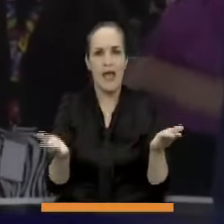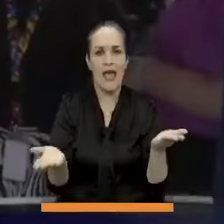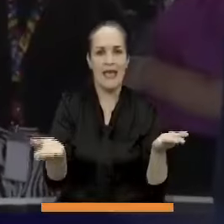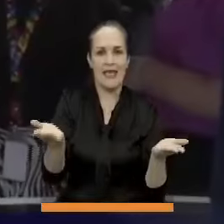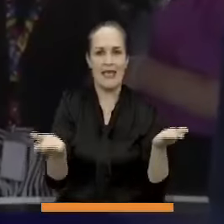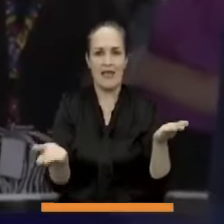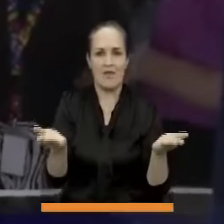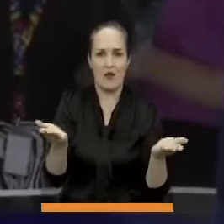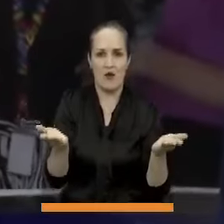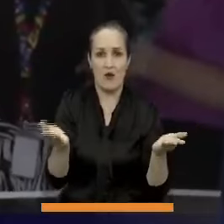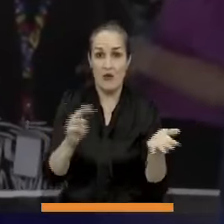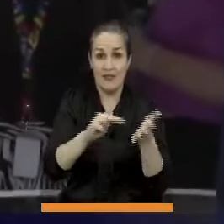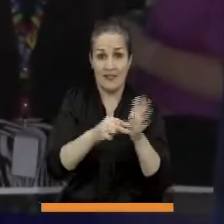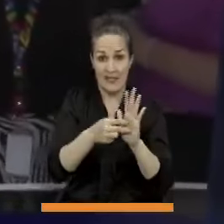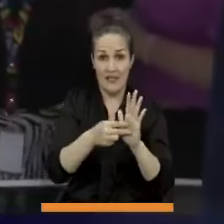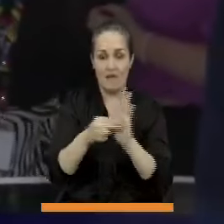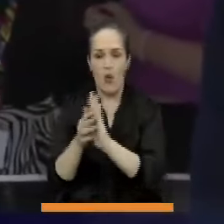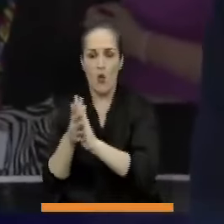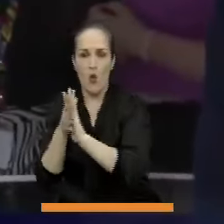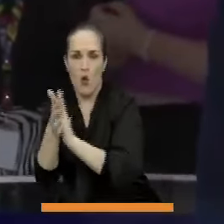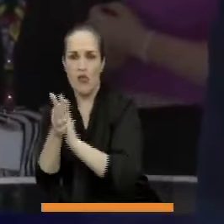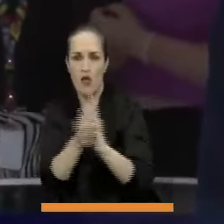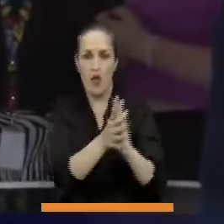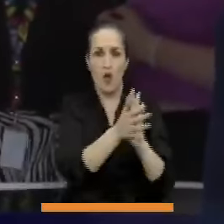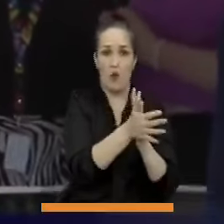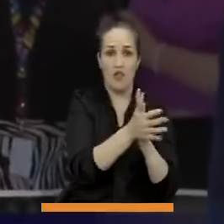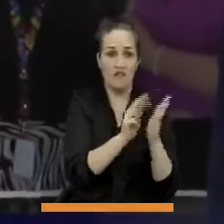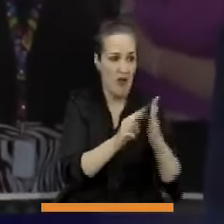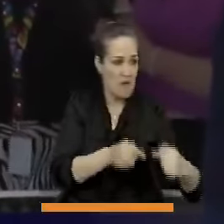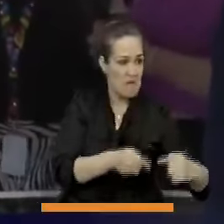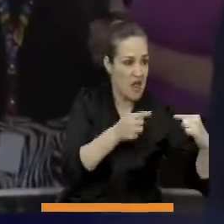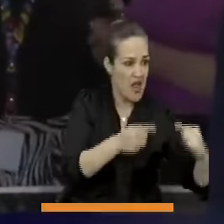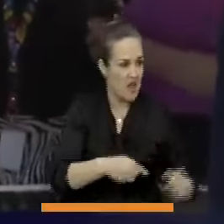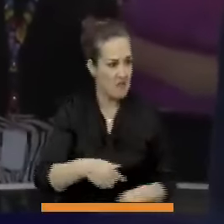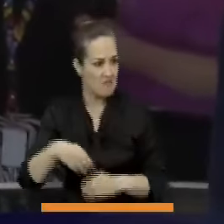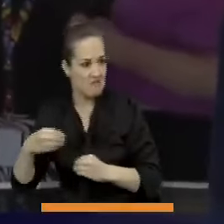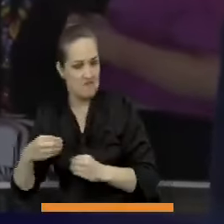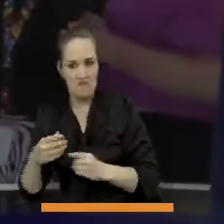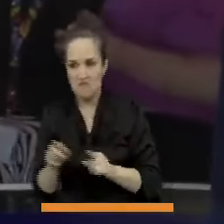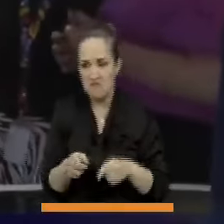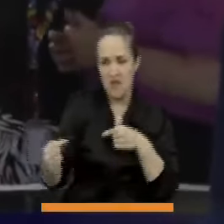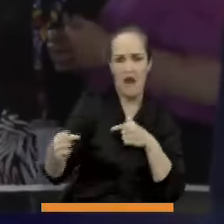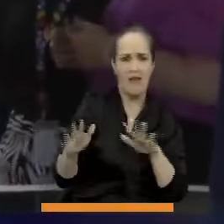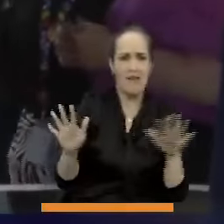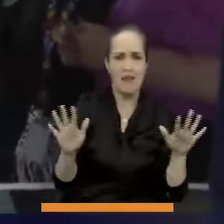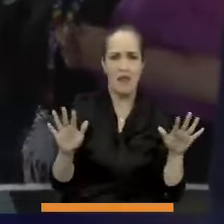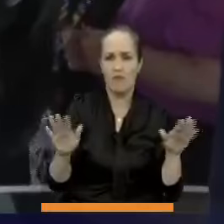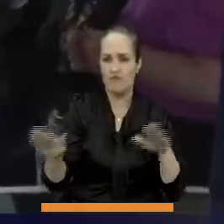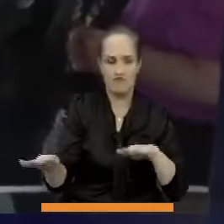Eso demuestra que el buen periodismo no pelea con nadie y que nadie le niega